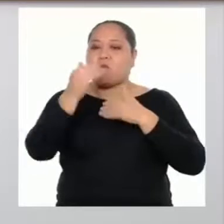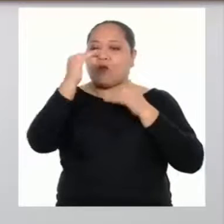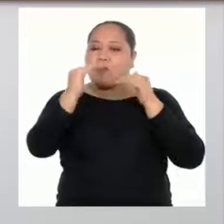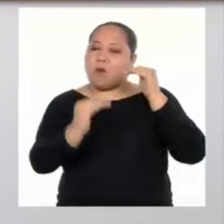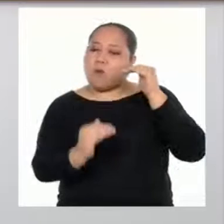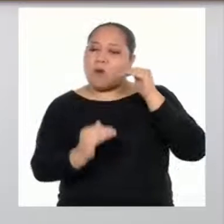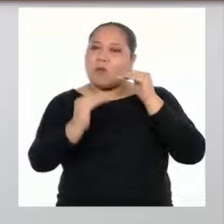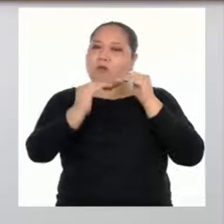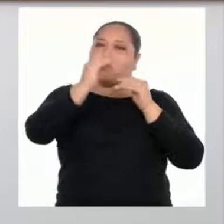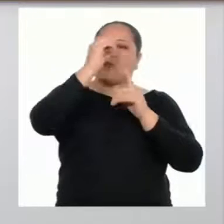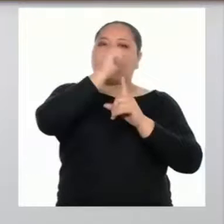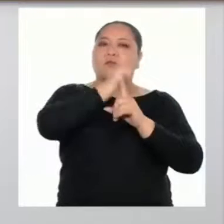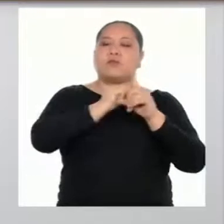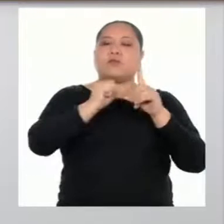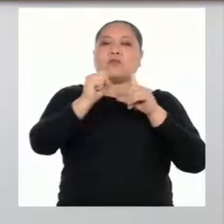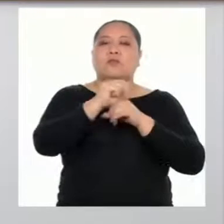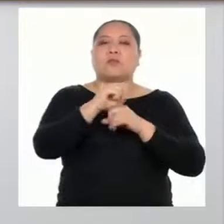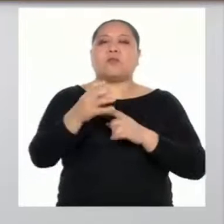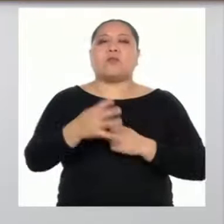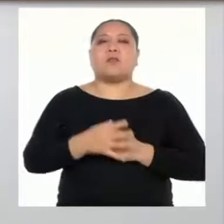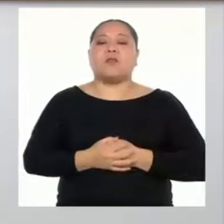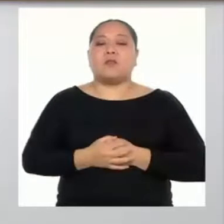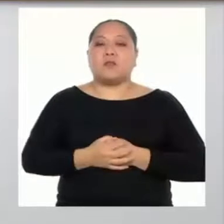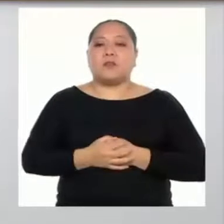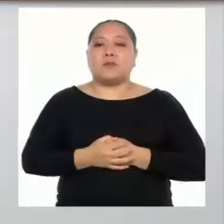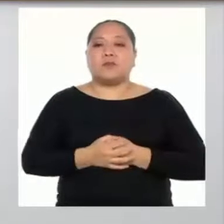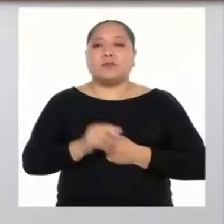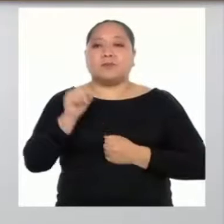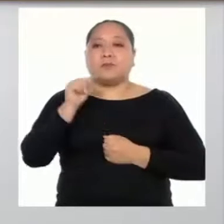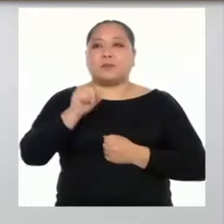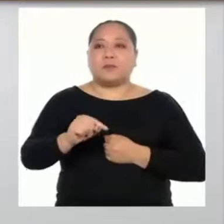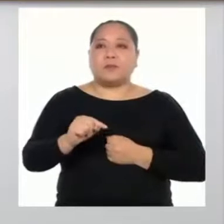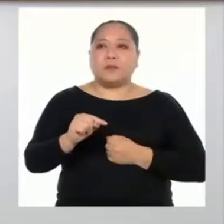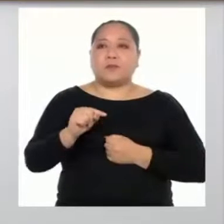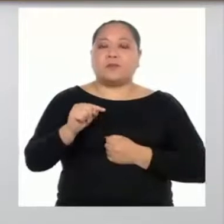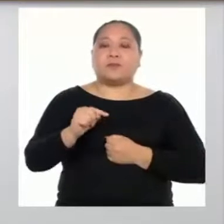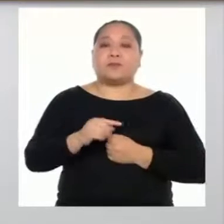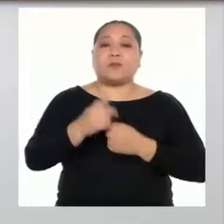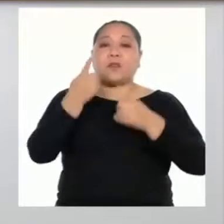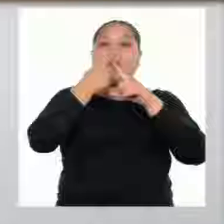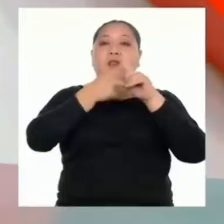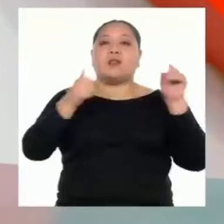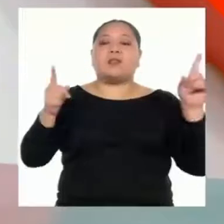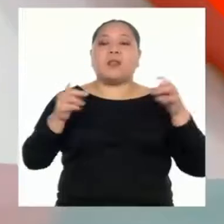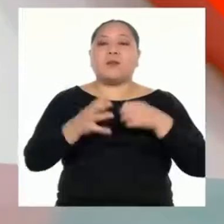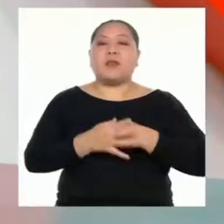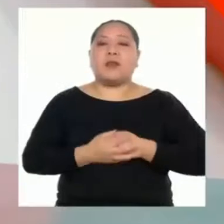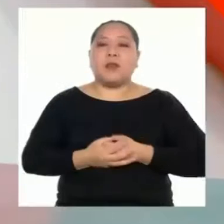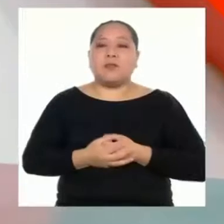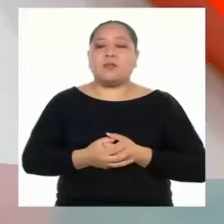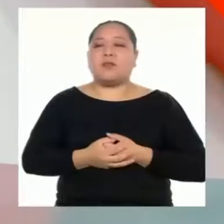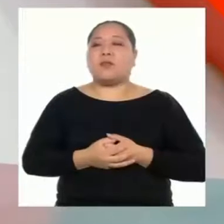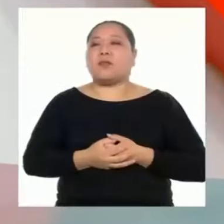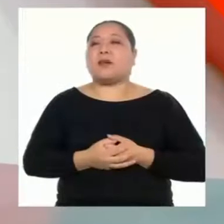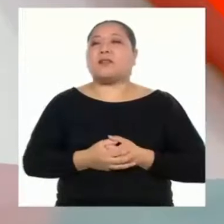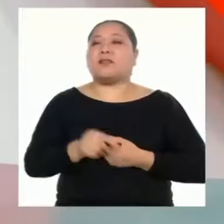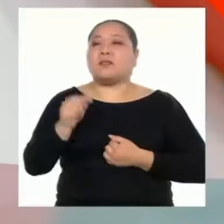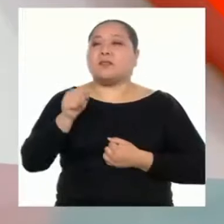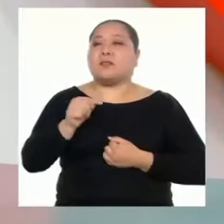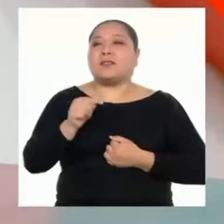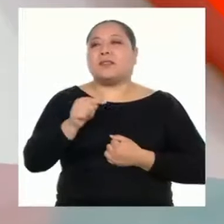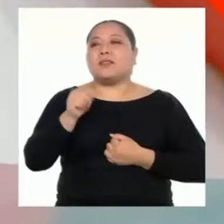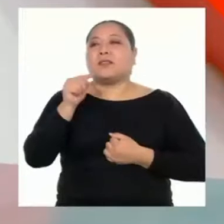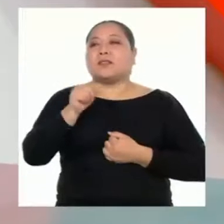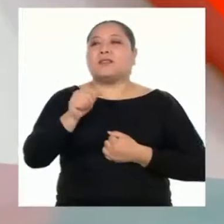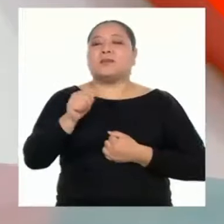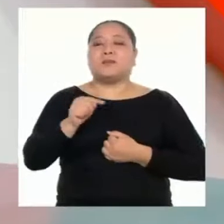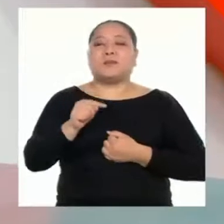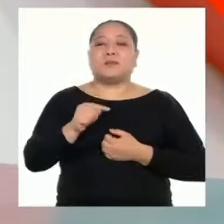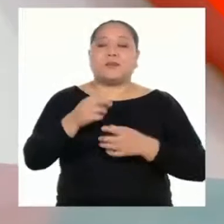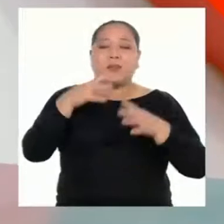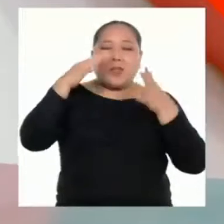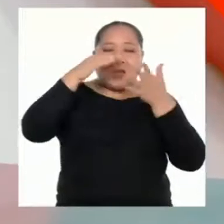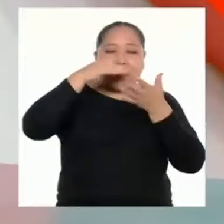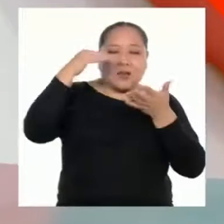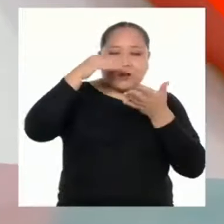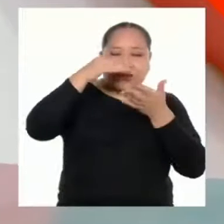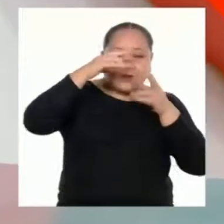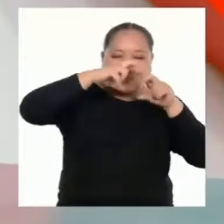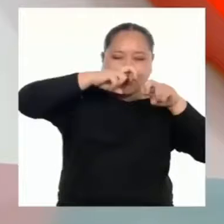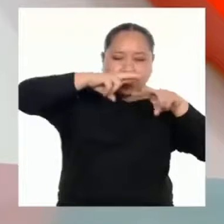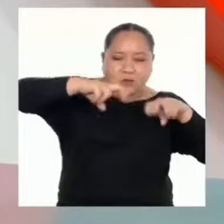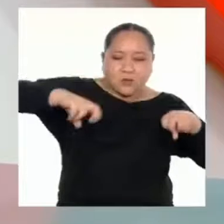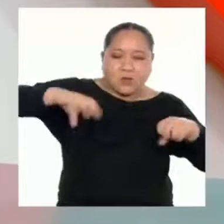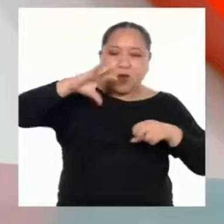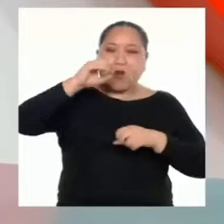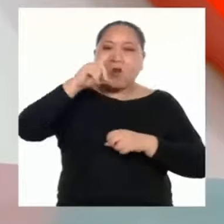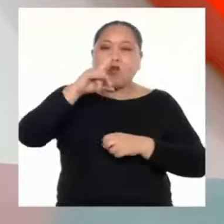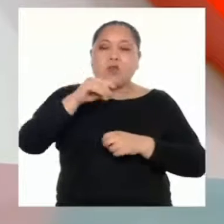importar su estatus social. Por lo tanto, es una diferencia. Aunque el plan de estudios en la colonia se